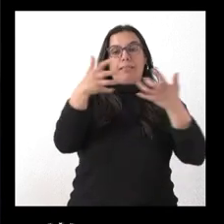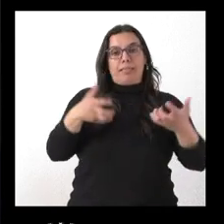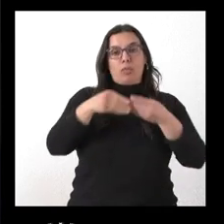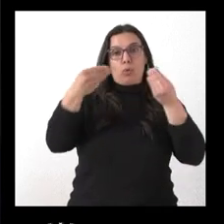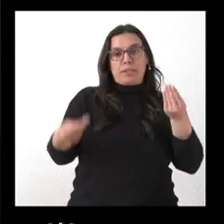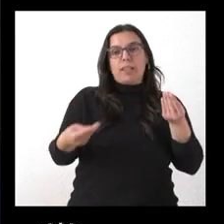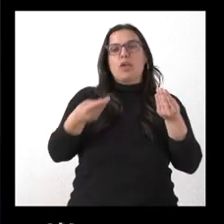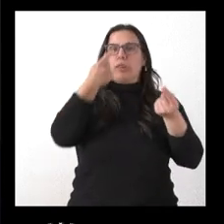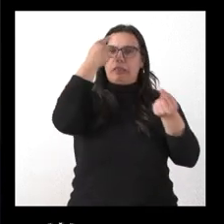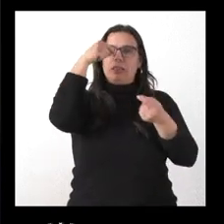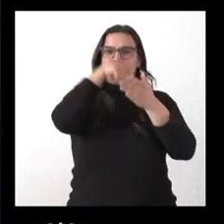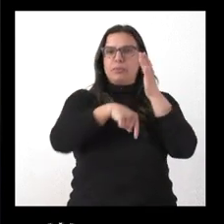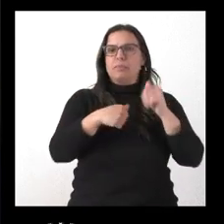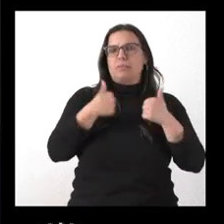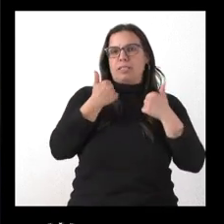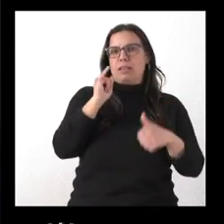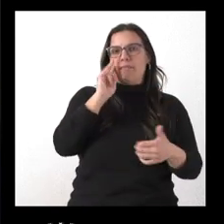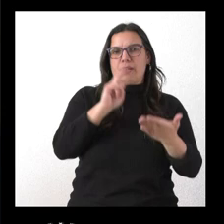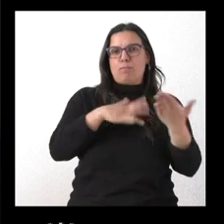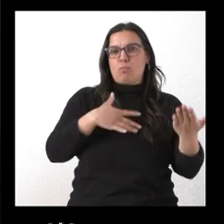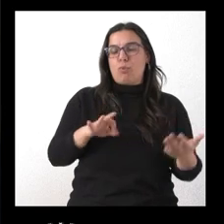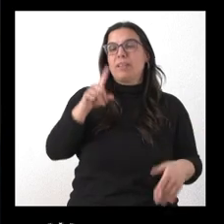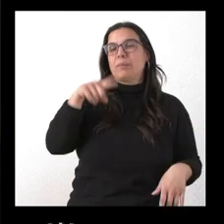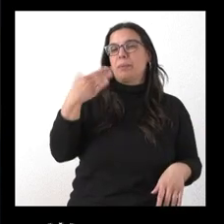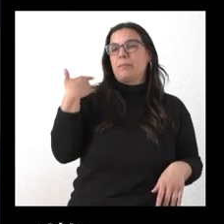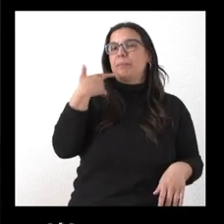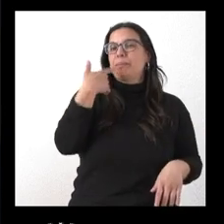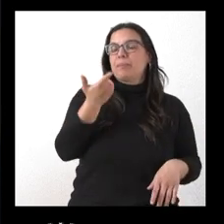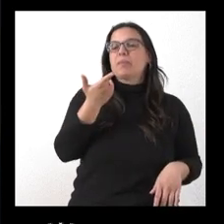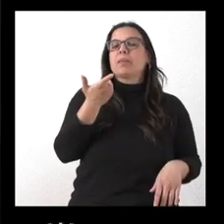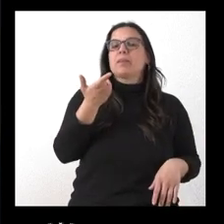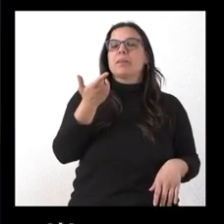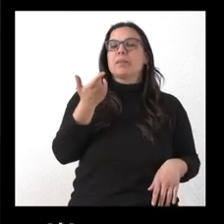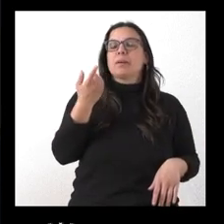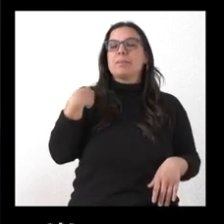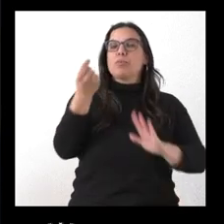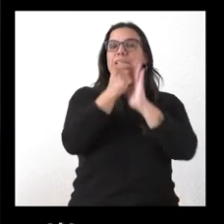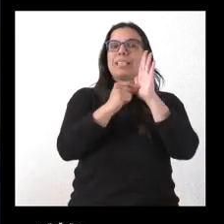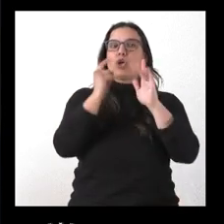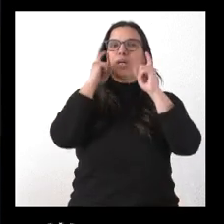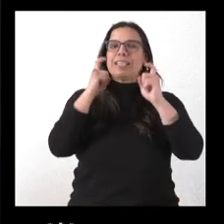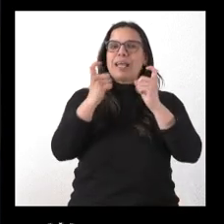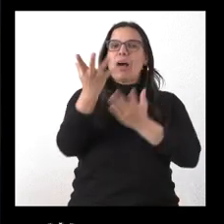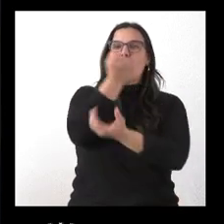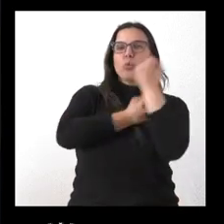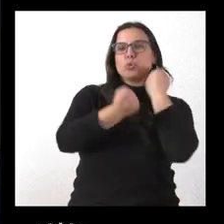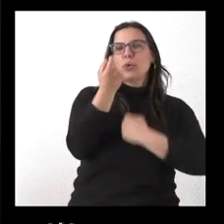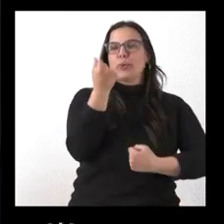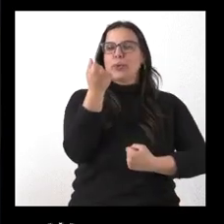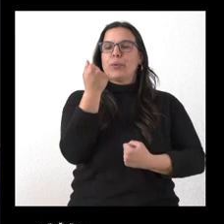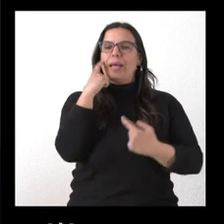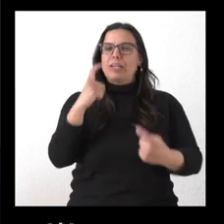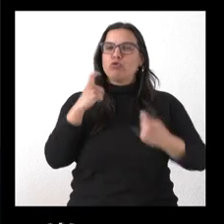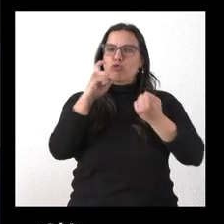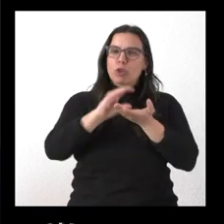contenido del mismo también les dijimos en alguna ocasión que se iba a inspirar en el criterio austeridad y vamos a concentrar el esfuerzo